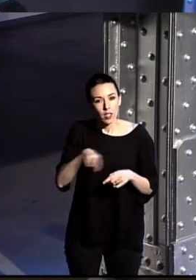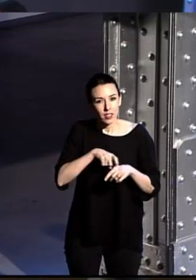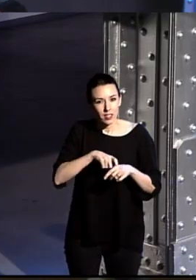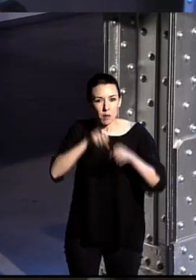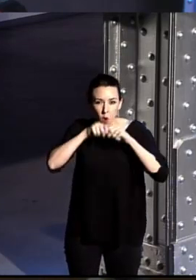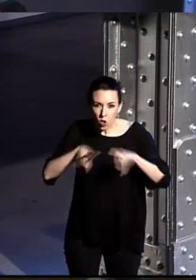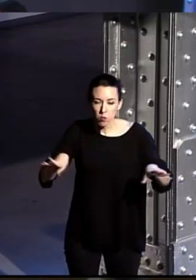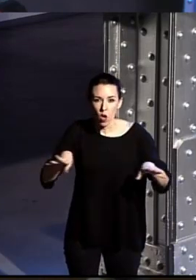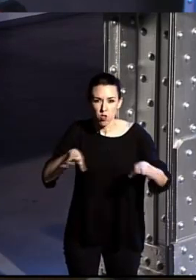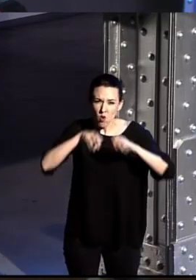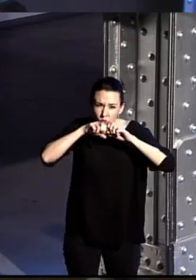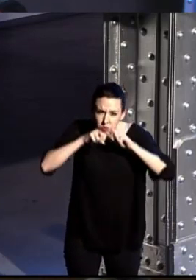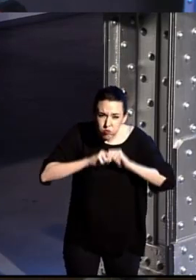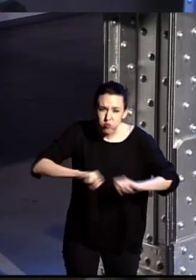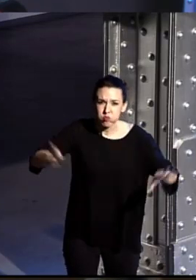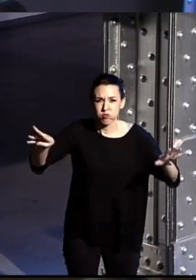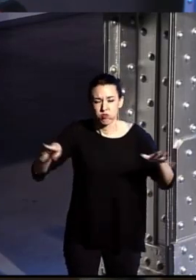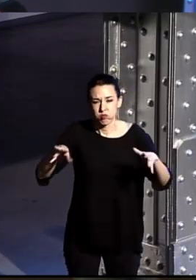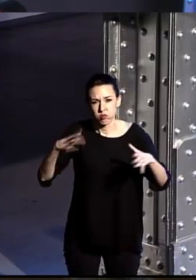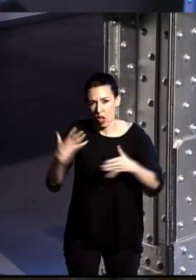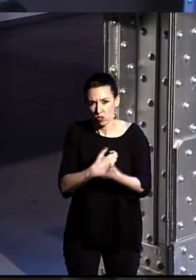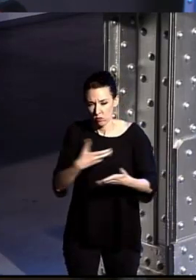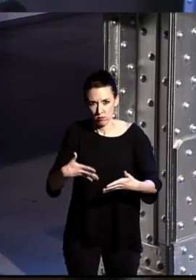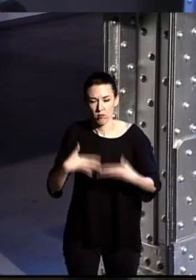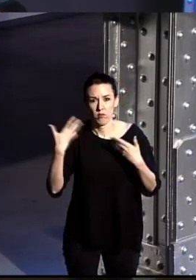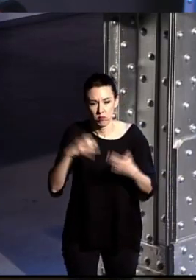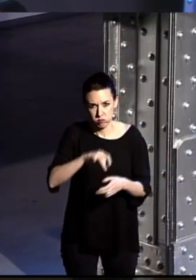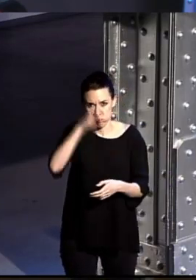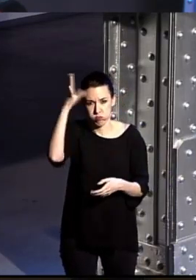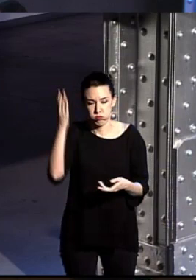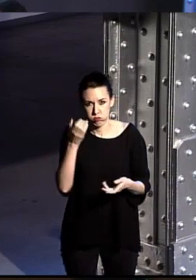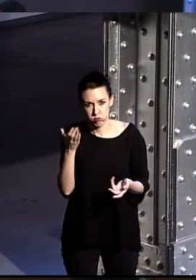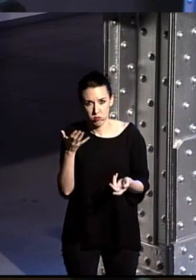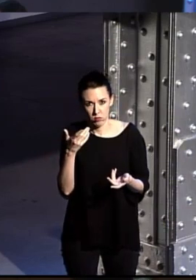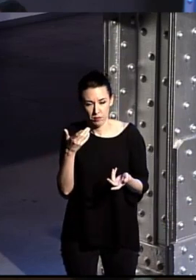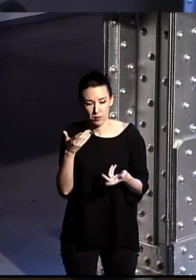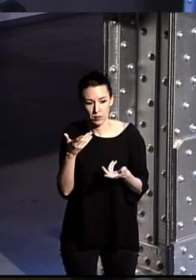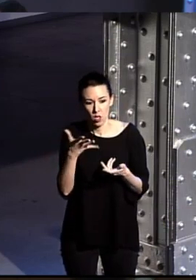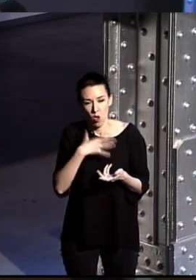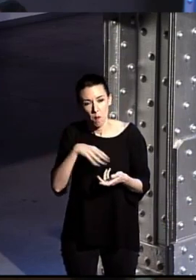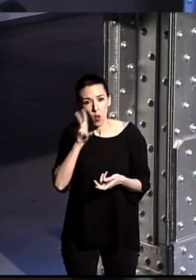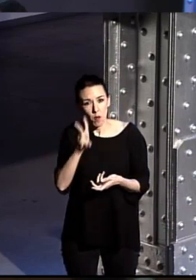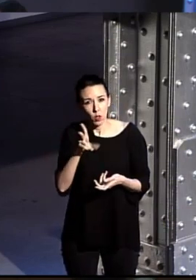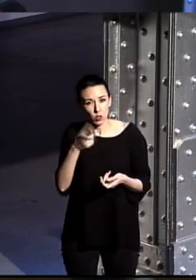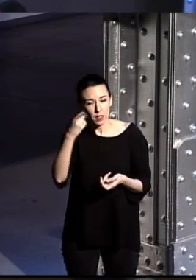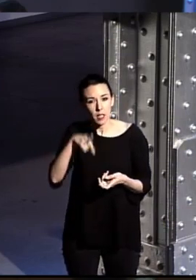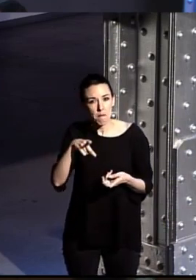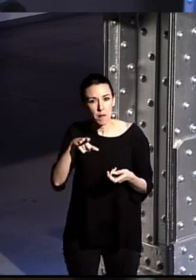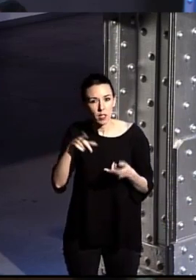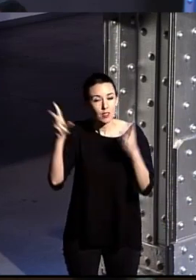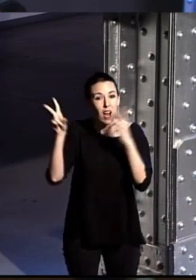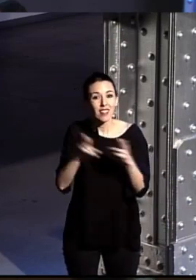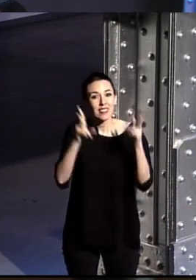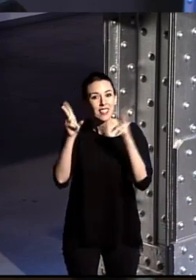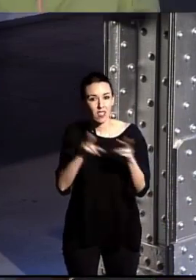de divulgación tan masiva y con tanto impacto en el receptor podemos encontrarlo más bien en las